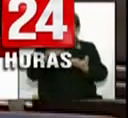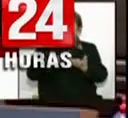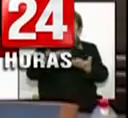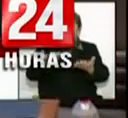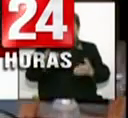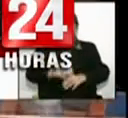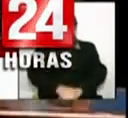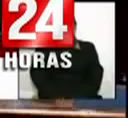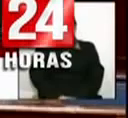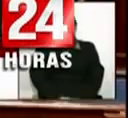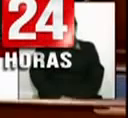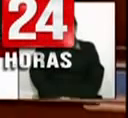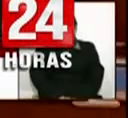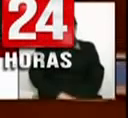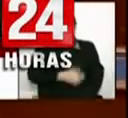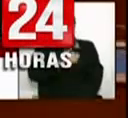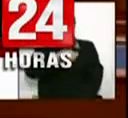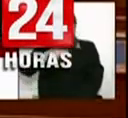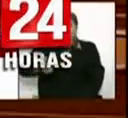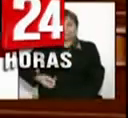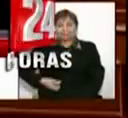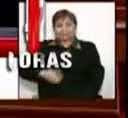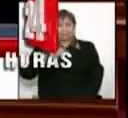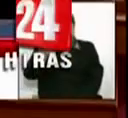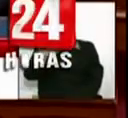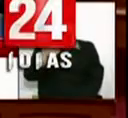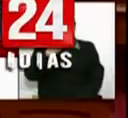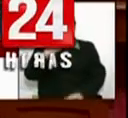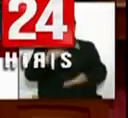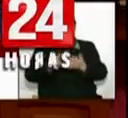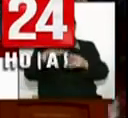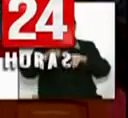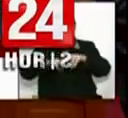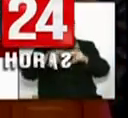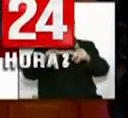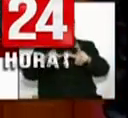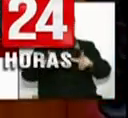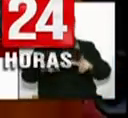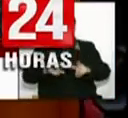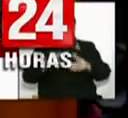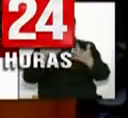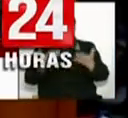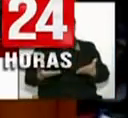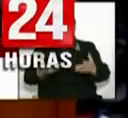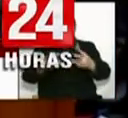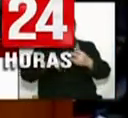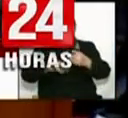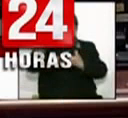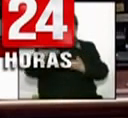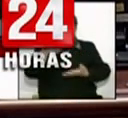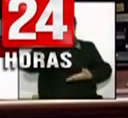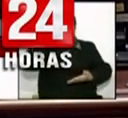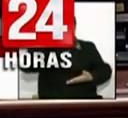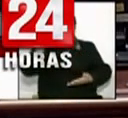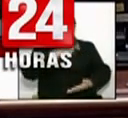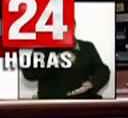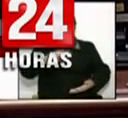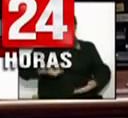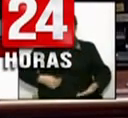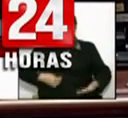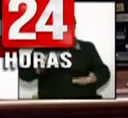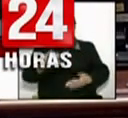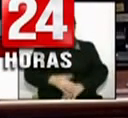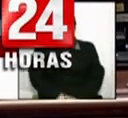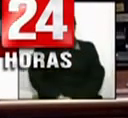SUNEDU y ha descartado que haya un conflicto de intereses. En estos momentos se lleva a cabo el debate parlamentario en el Pleno